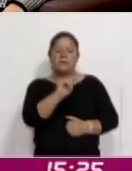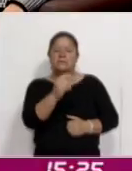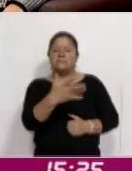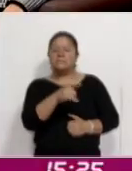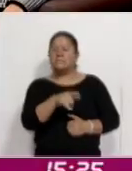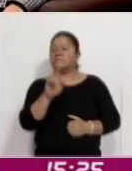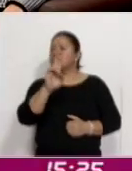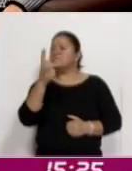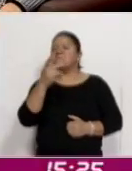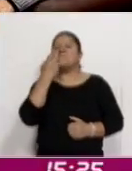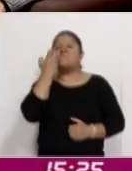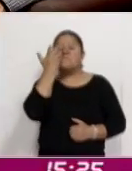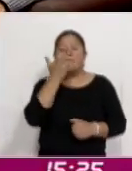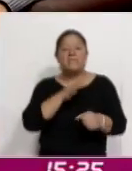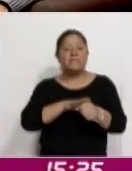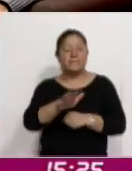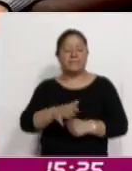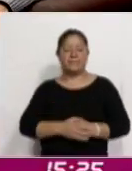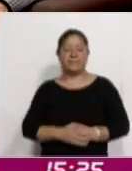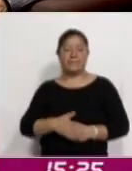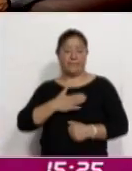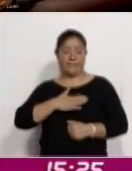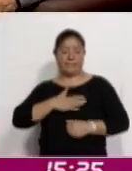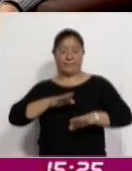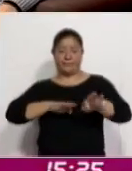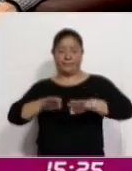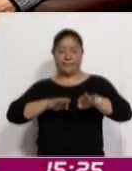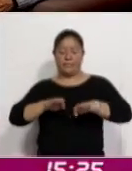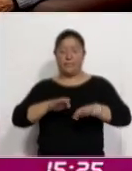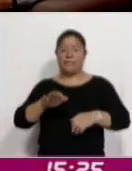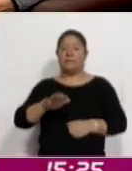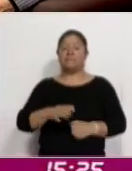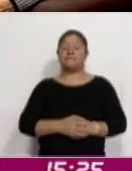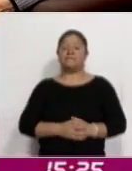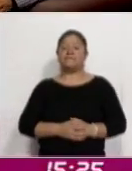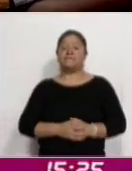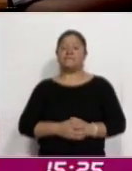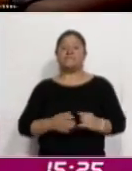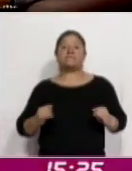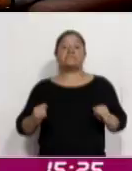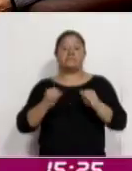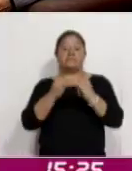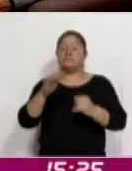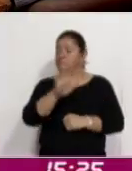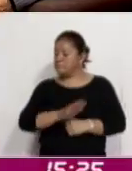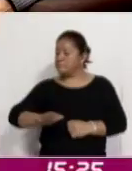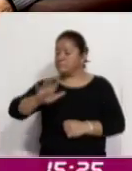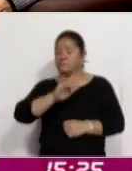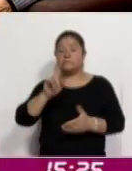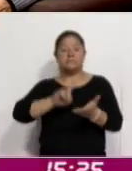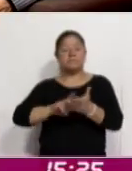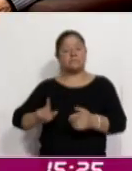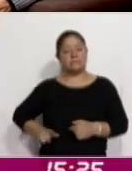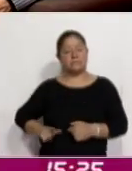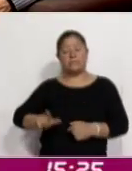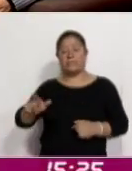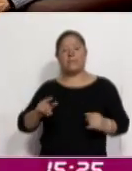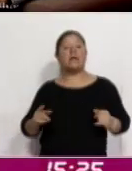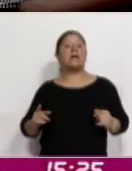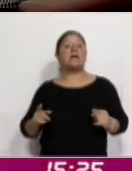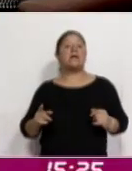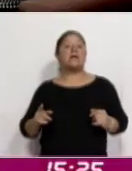universidad? Nosotros estamos trabajando con todas las entidades del gobierno, con diferentes dependencias